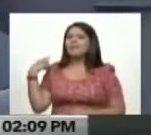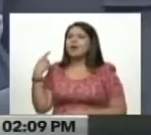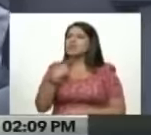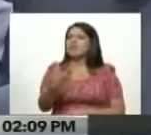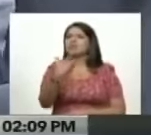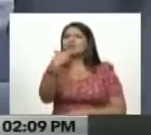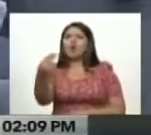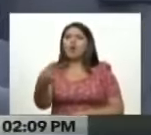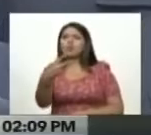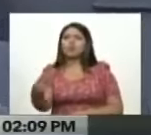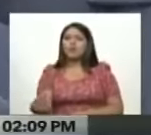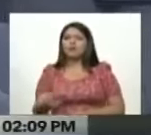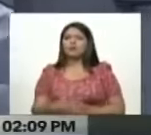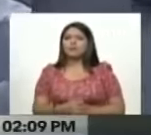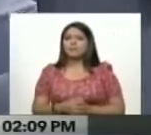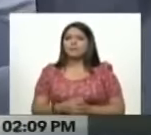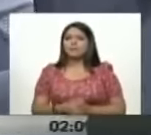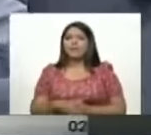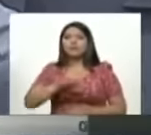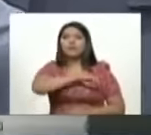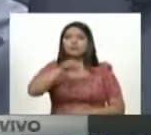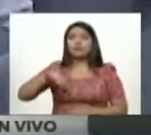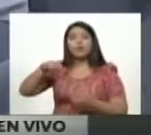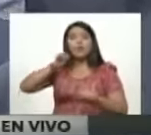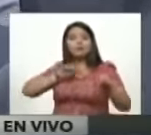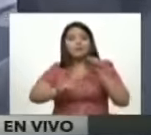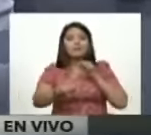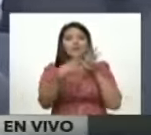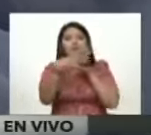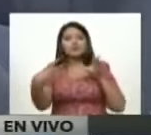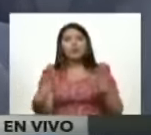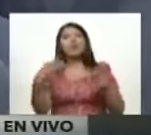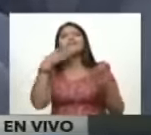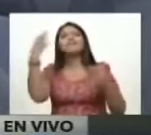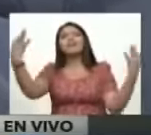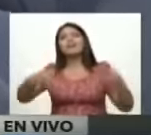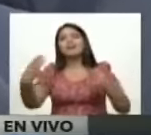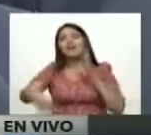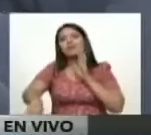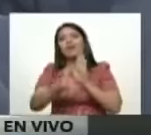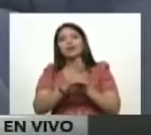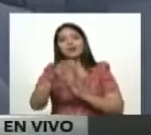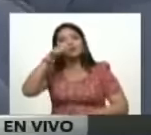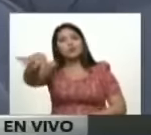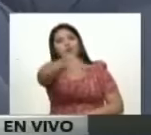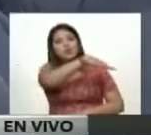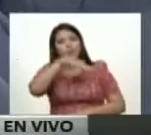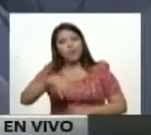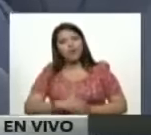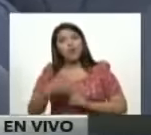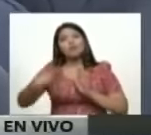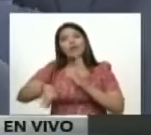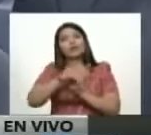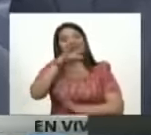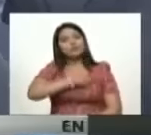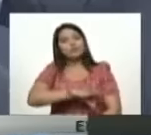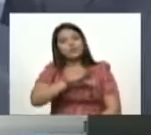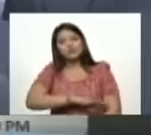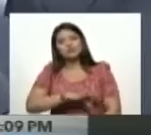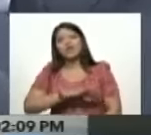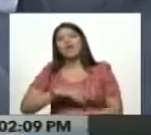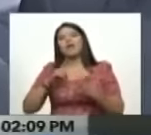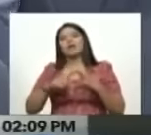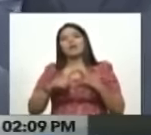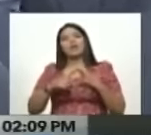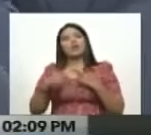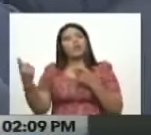Es demagogia. Ante la demagogia nosotros vamos a defender los verdaderos derechos de nuestro pueblo, los derechos sociales conquistados en la Constitución, los